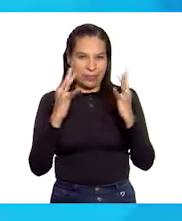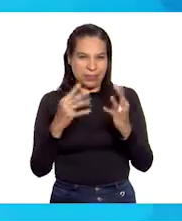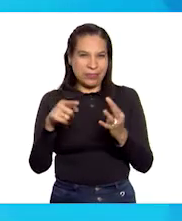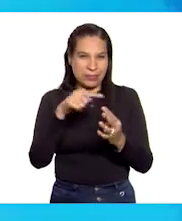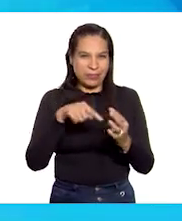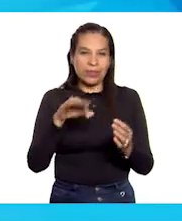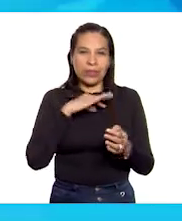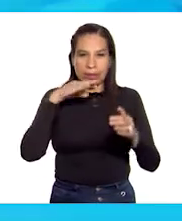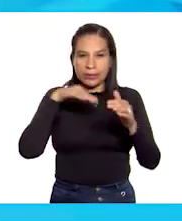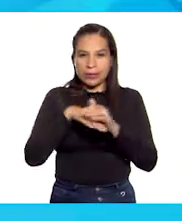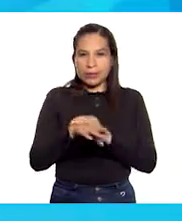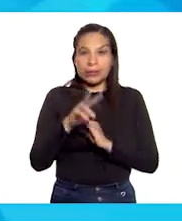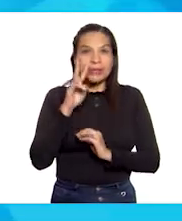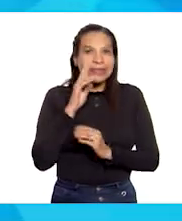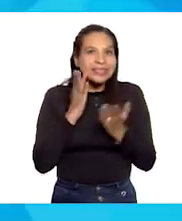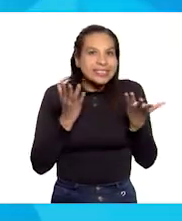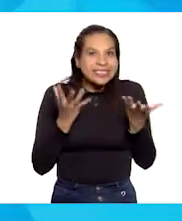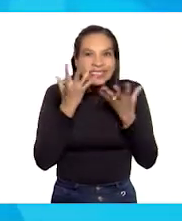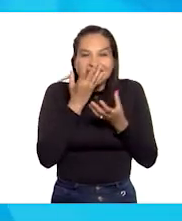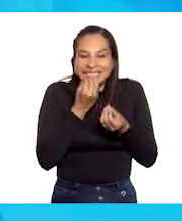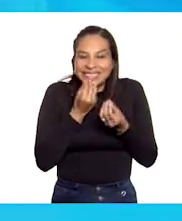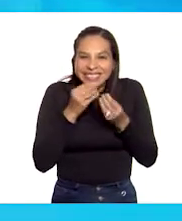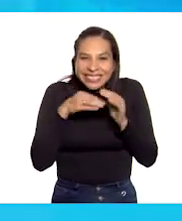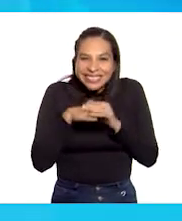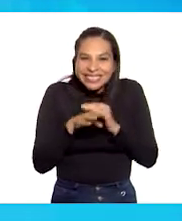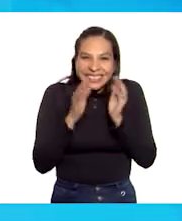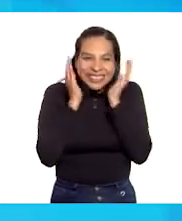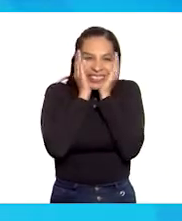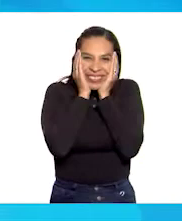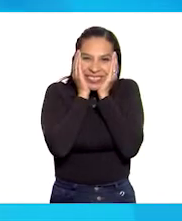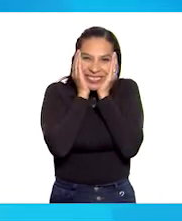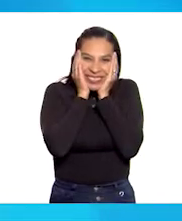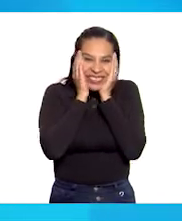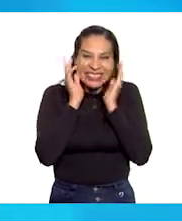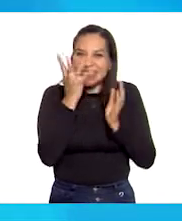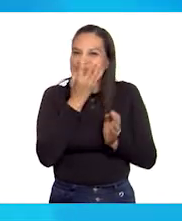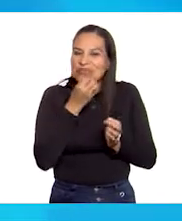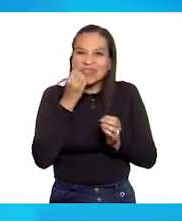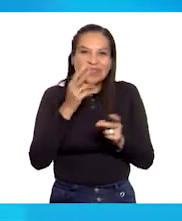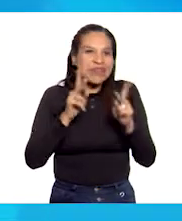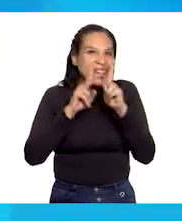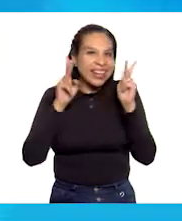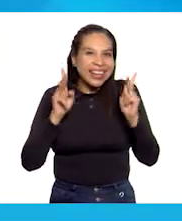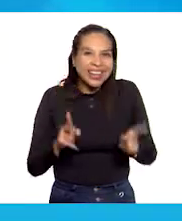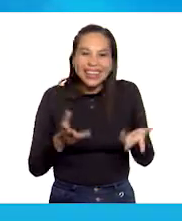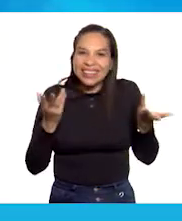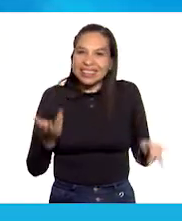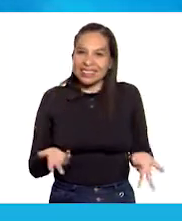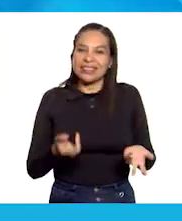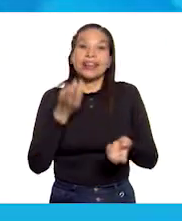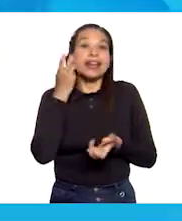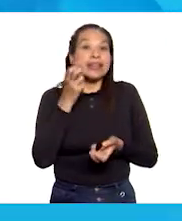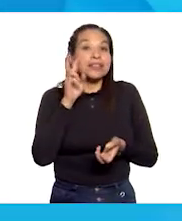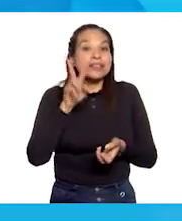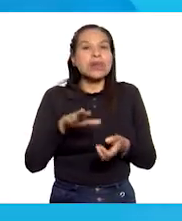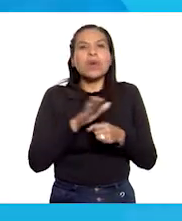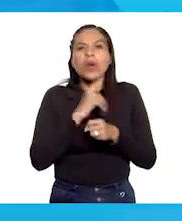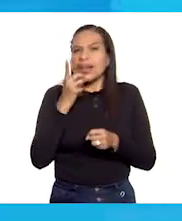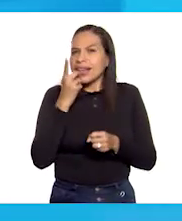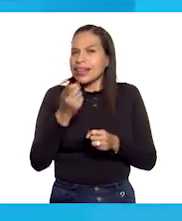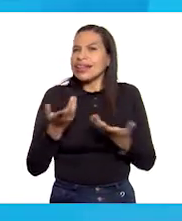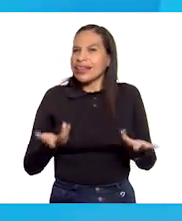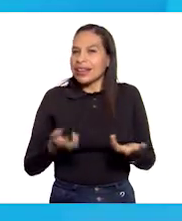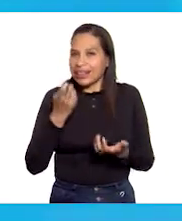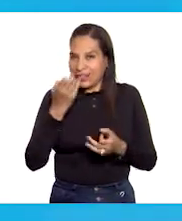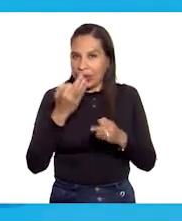Mira. ¿Qué te parece la entrada principal? ¡Wow! ¡Es un palacio! Efectivamente. ¿Ves por qué